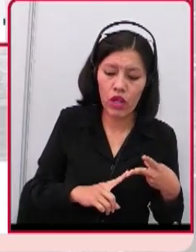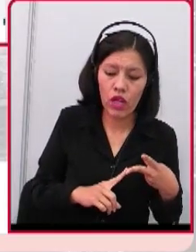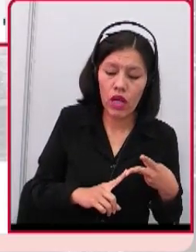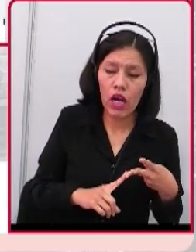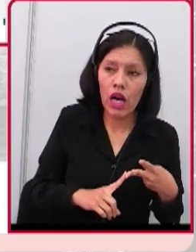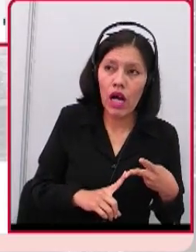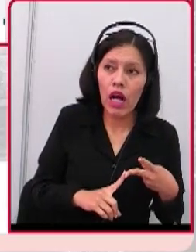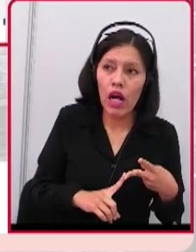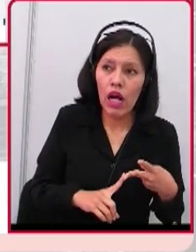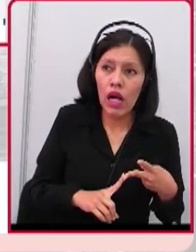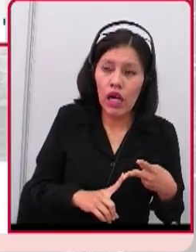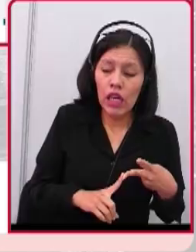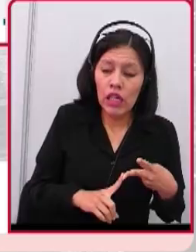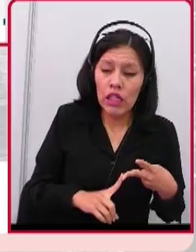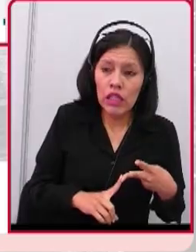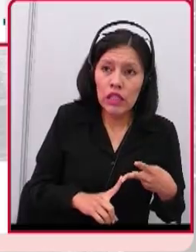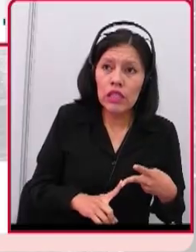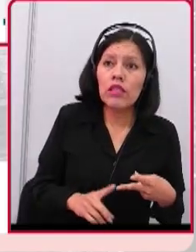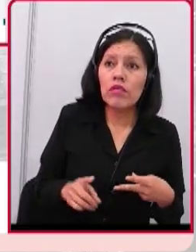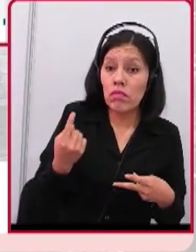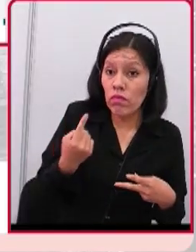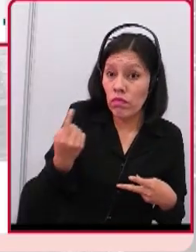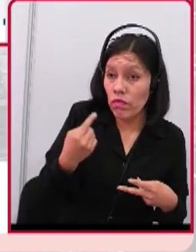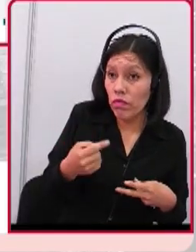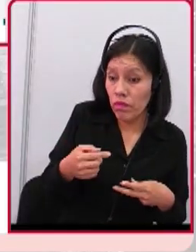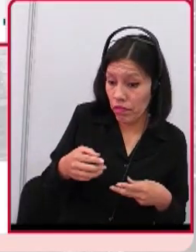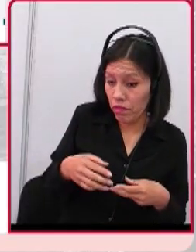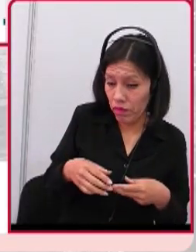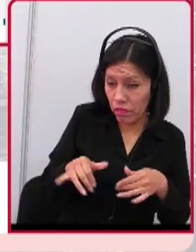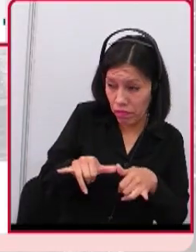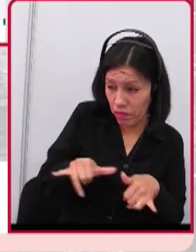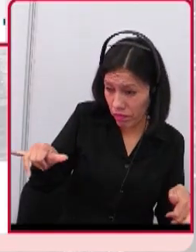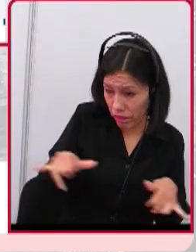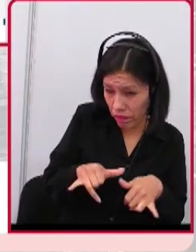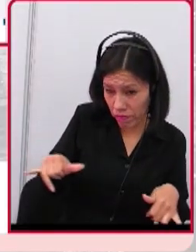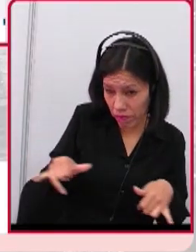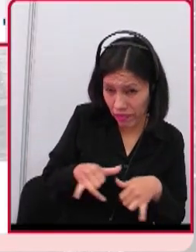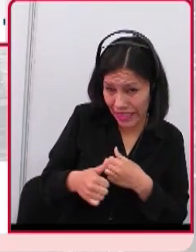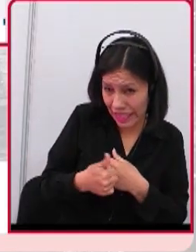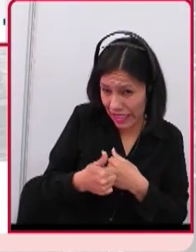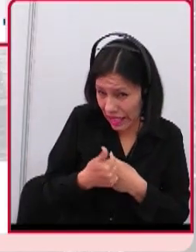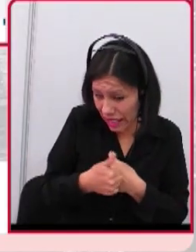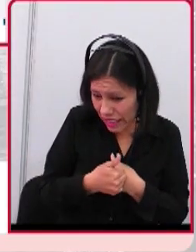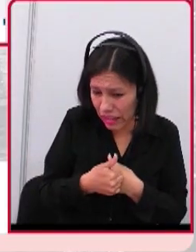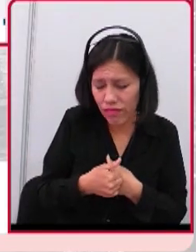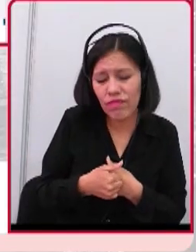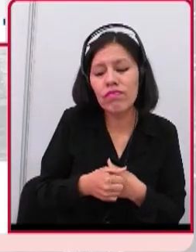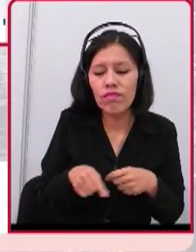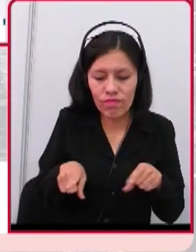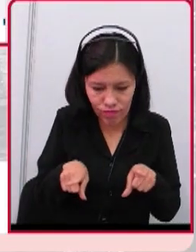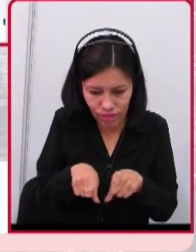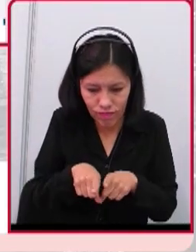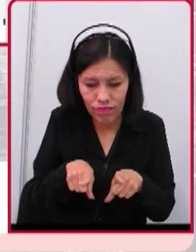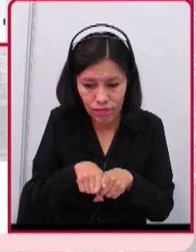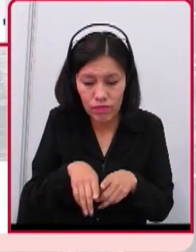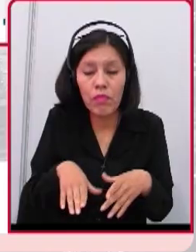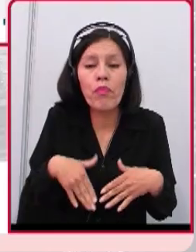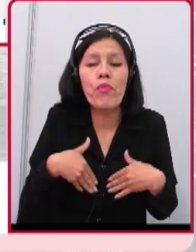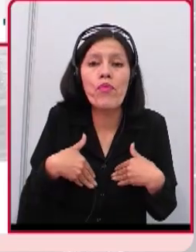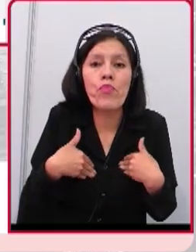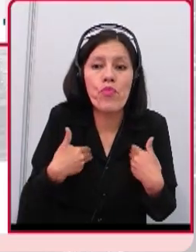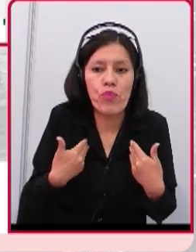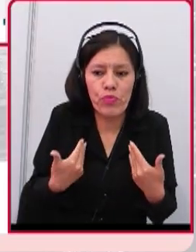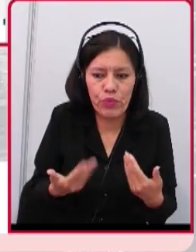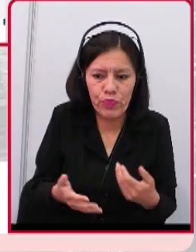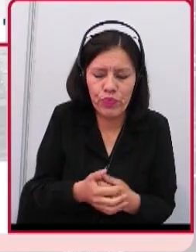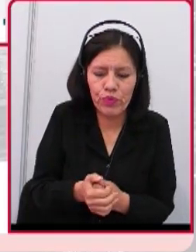poder medir el riesgo que está generando el primer objetivo, sino también poder controlarlo. ¿Para qué?